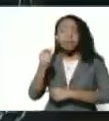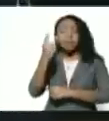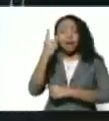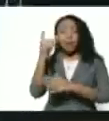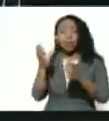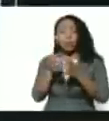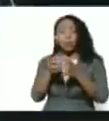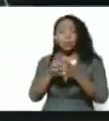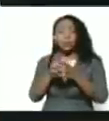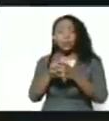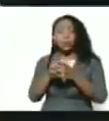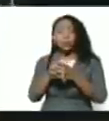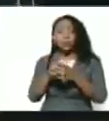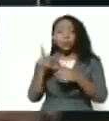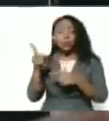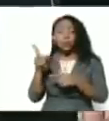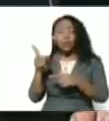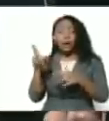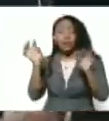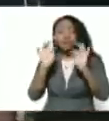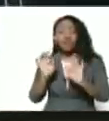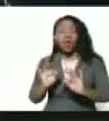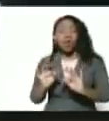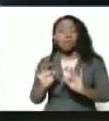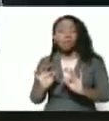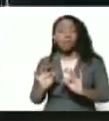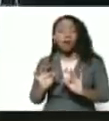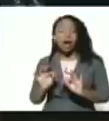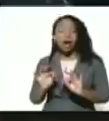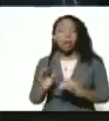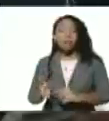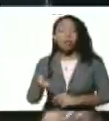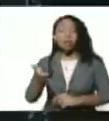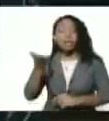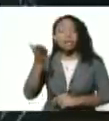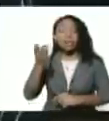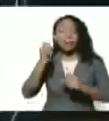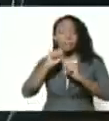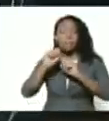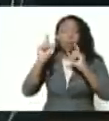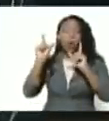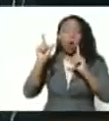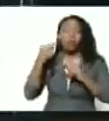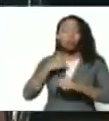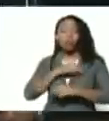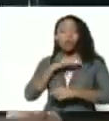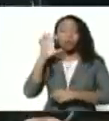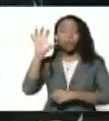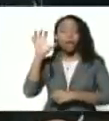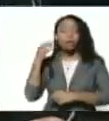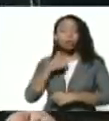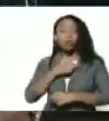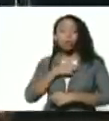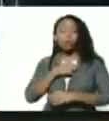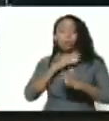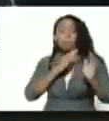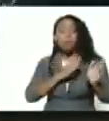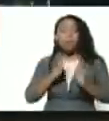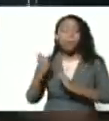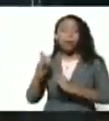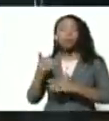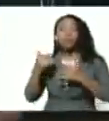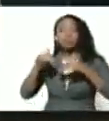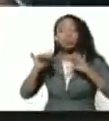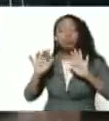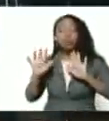segmento, pero con una calidad y una importancia impresionante en nuestro país. La vemos organizada y, por